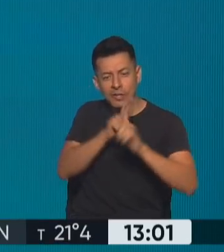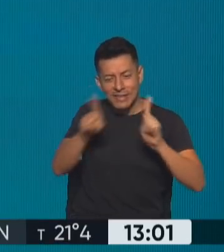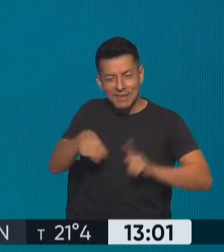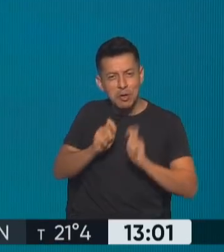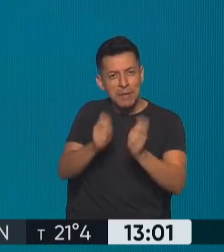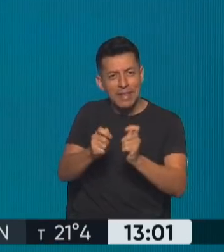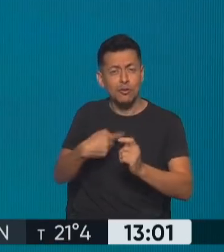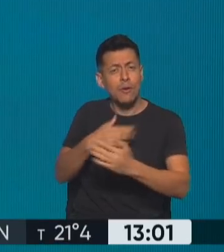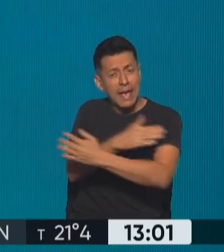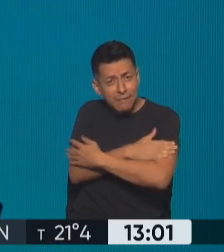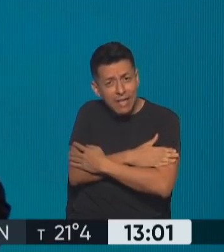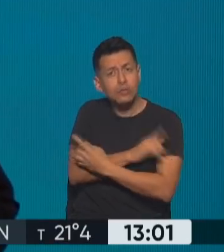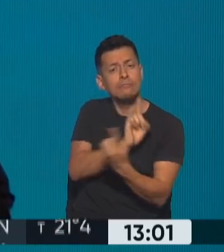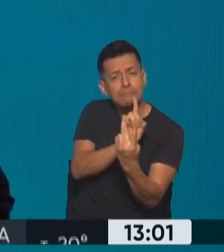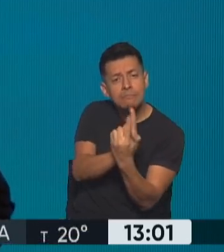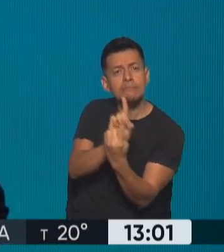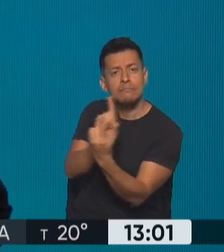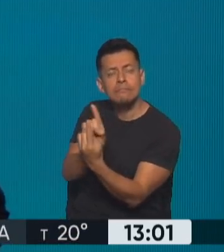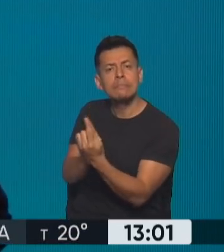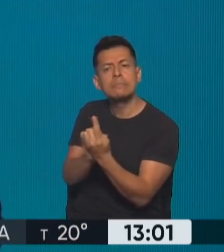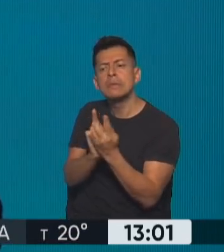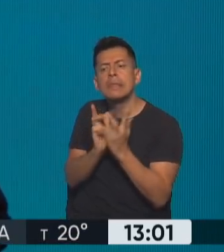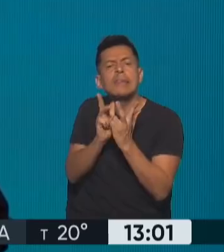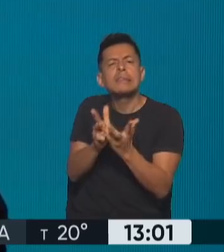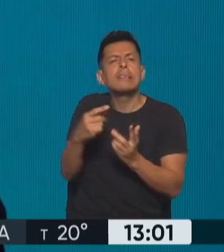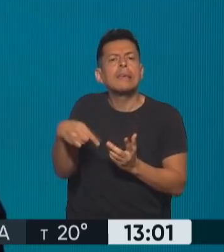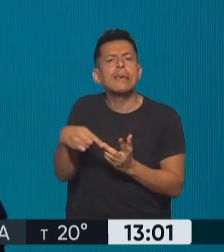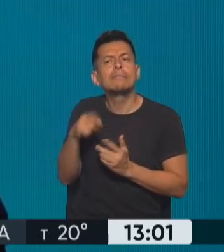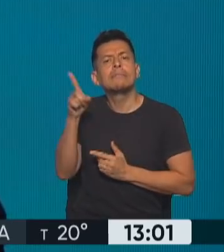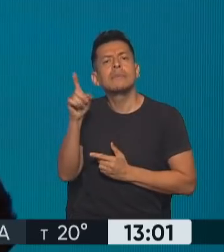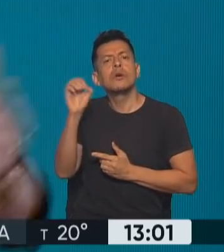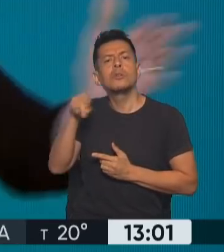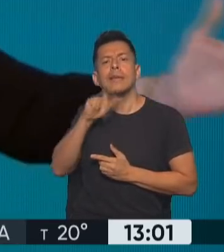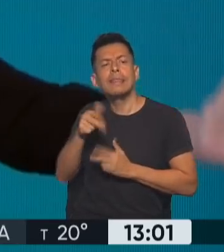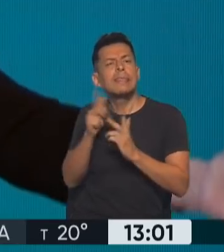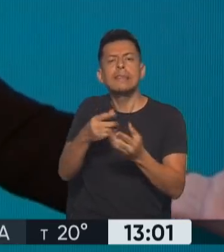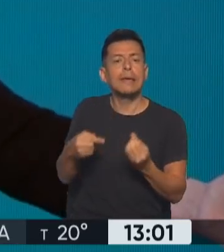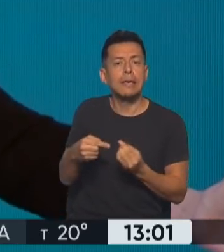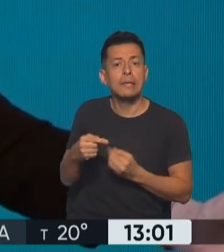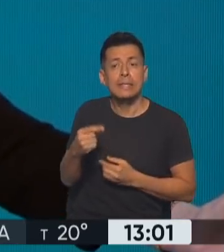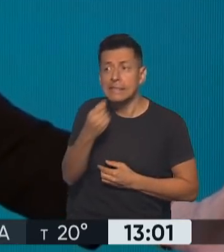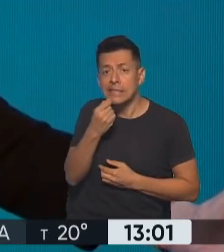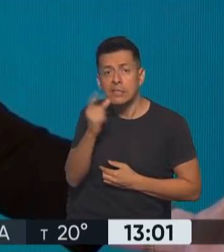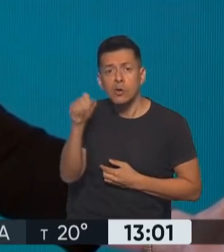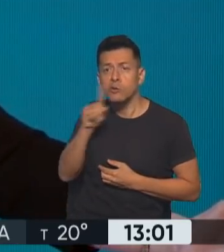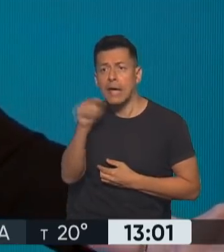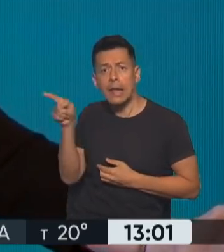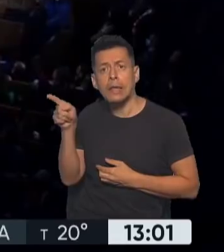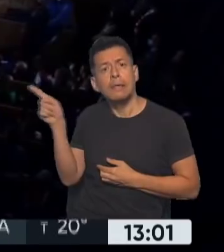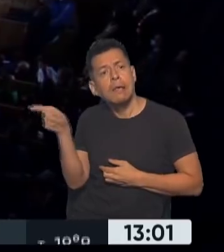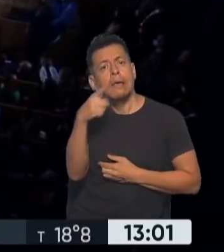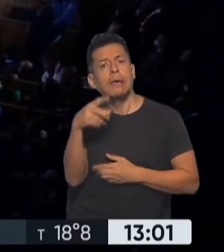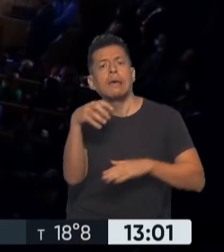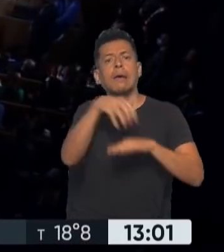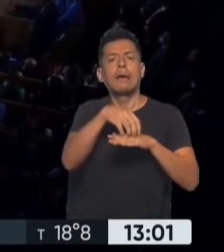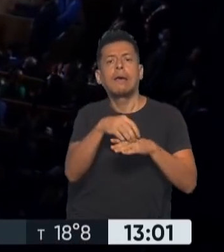los abrazaba, ¿qué le puedo hablar a ellos de la OTAN? Si la OTAN nos puso una base en Malvinas,